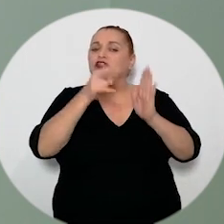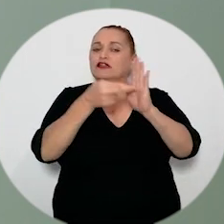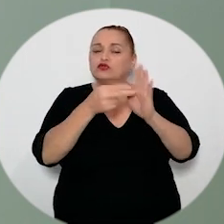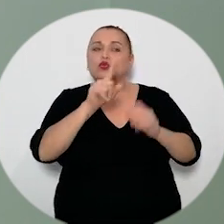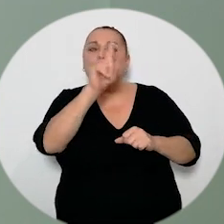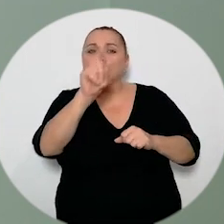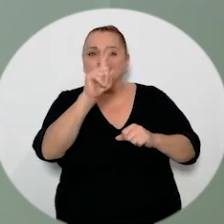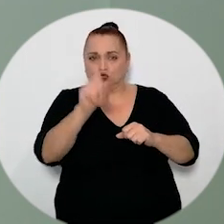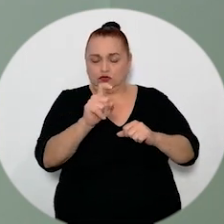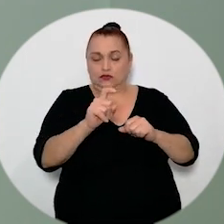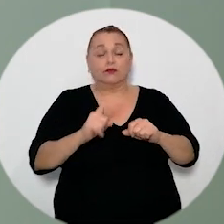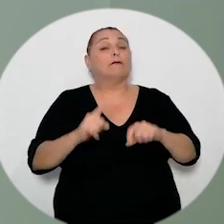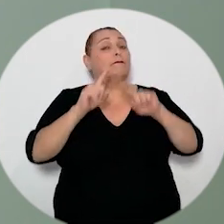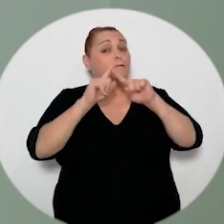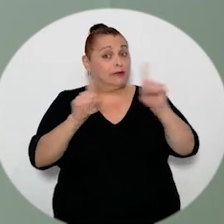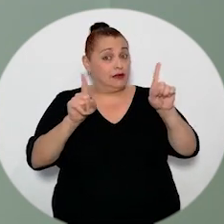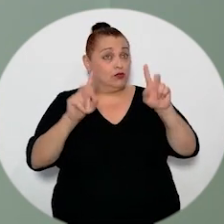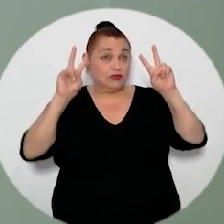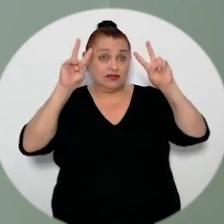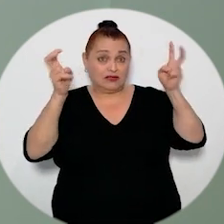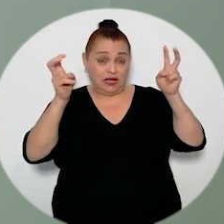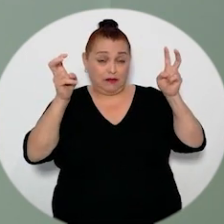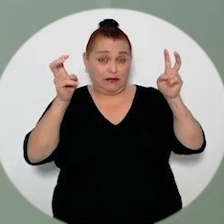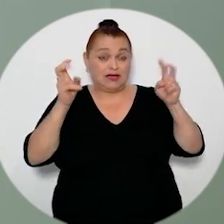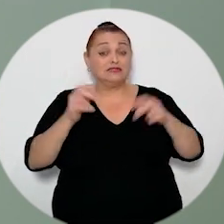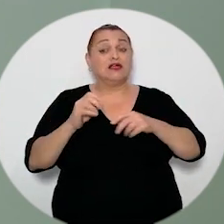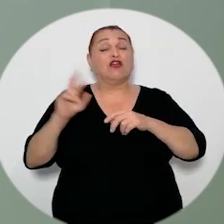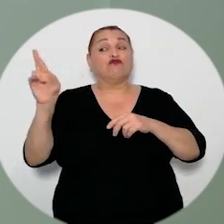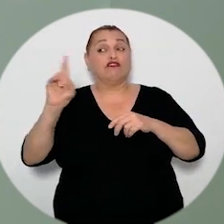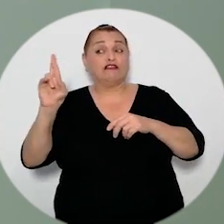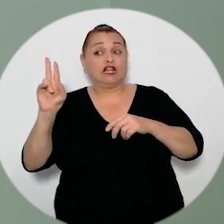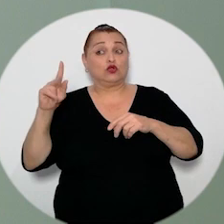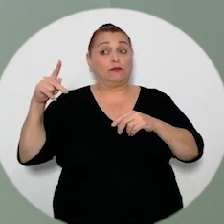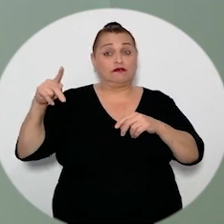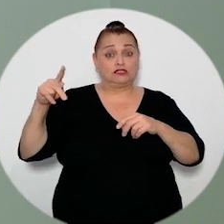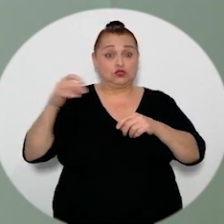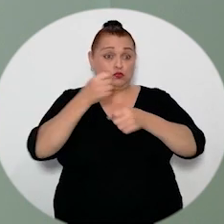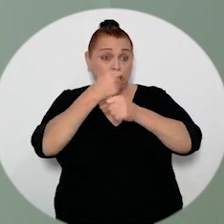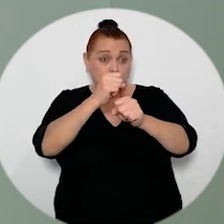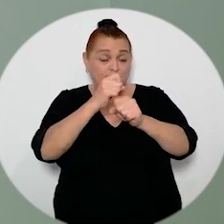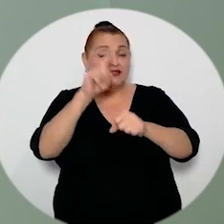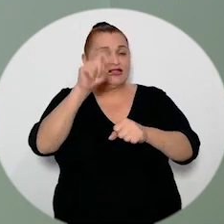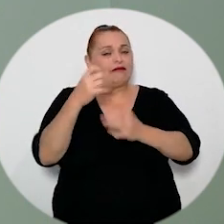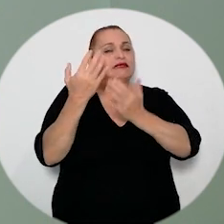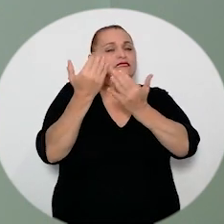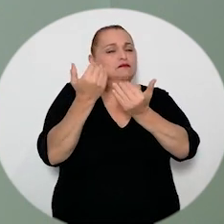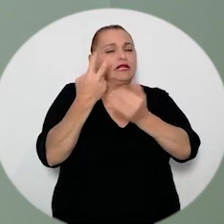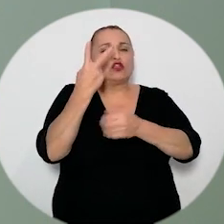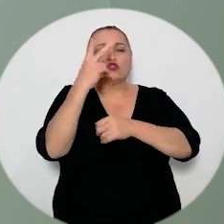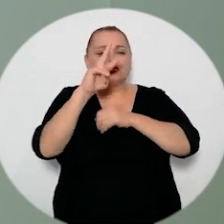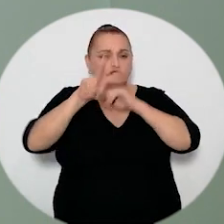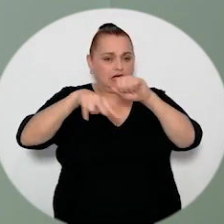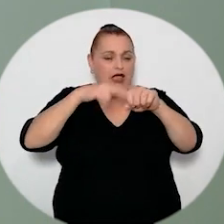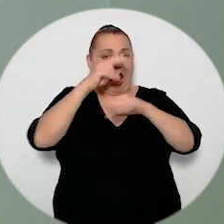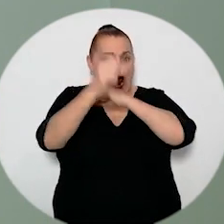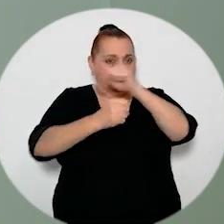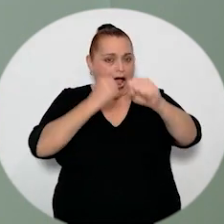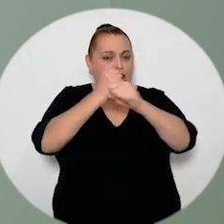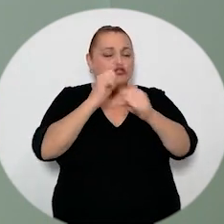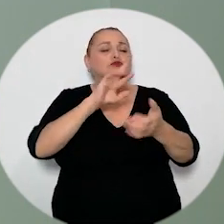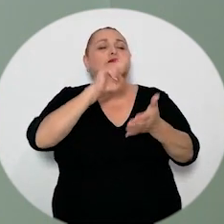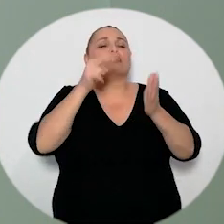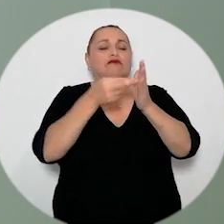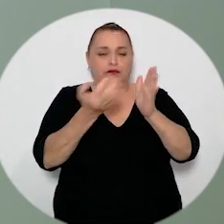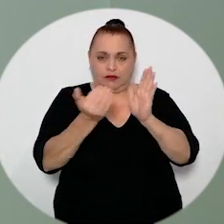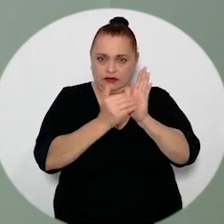reiteración de las consultas. Sin embargo, los temas sometidos al referéndum o plebiscito municipal deben esperar al menos 2 años para